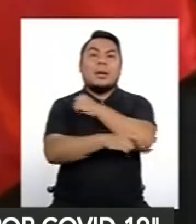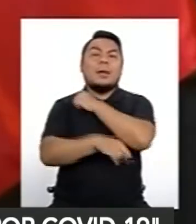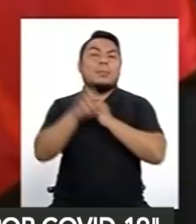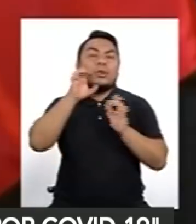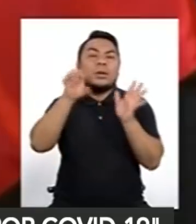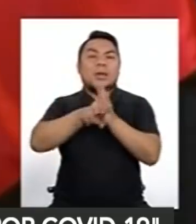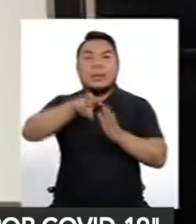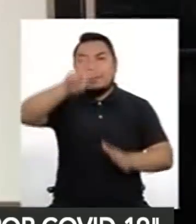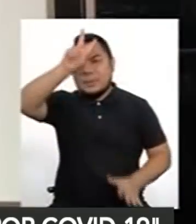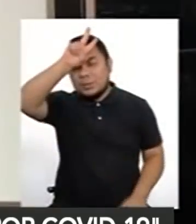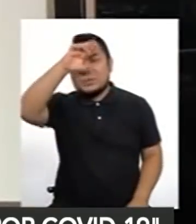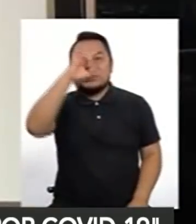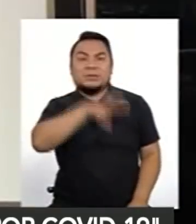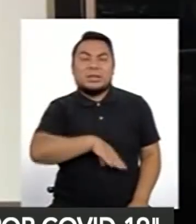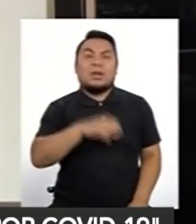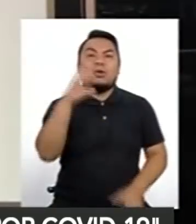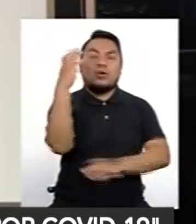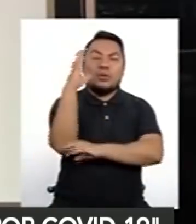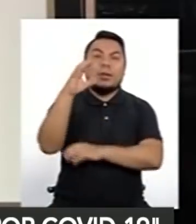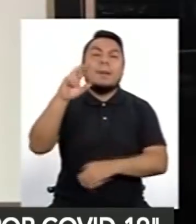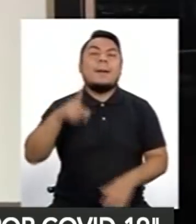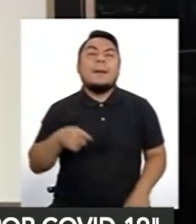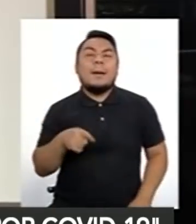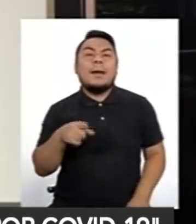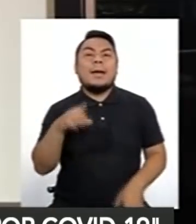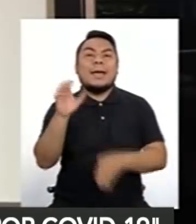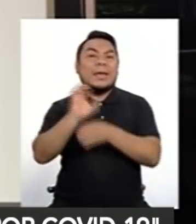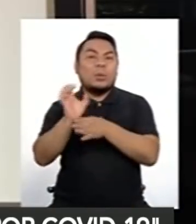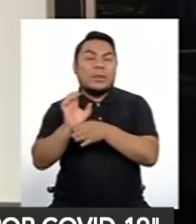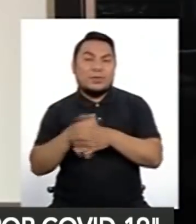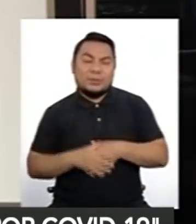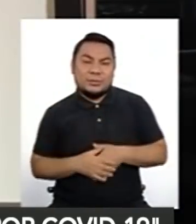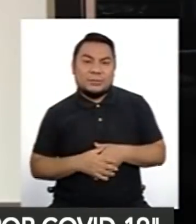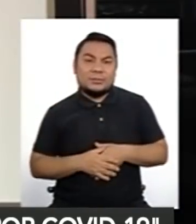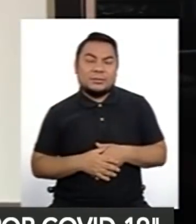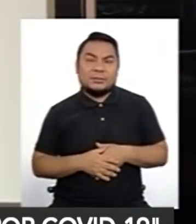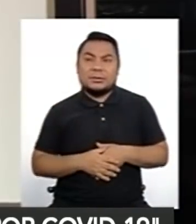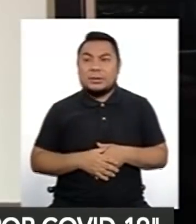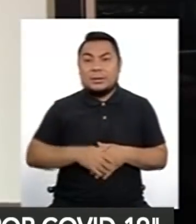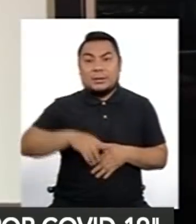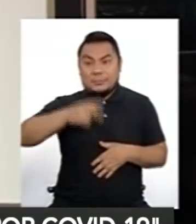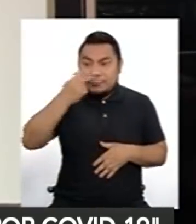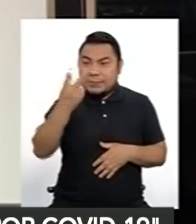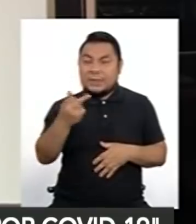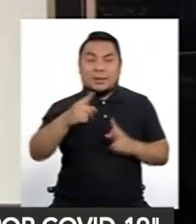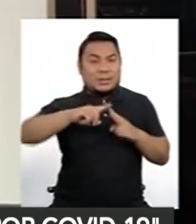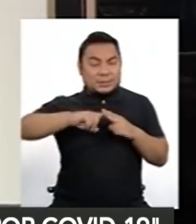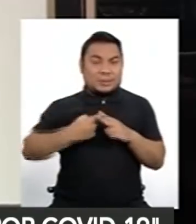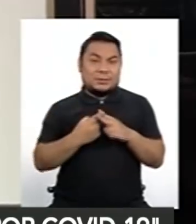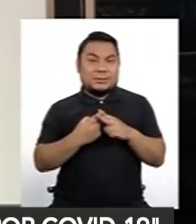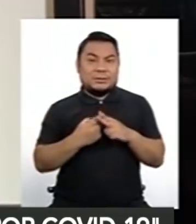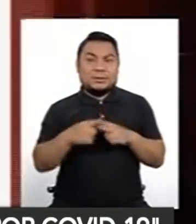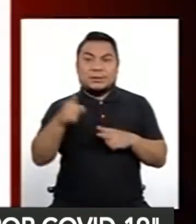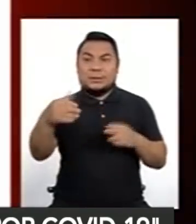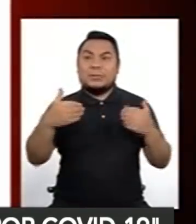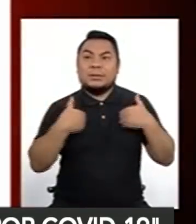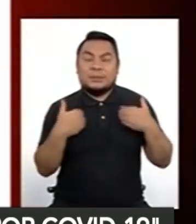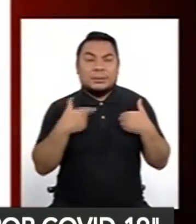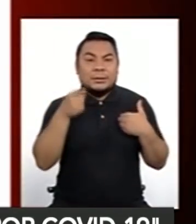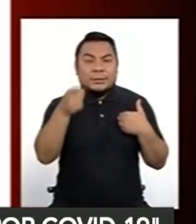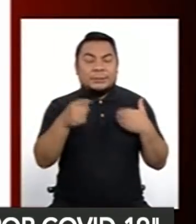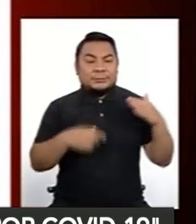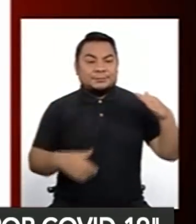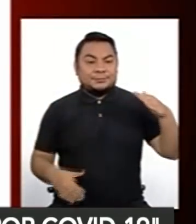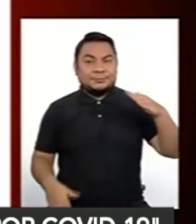como Perú, Chile, Colombia, Argentina, Ecuador. Miren, al inicio teníamos una